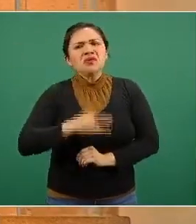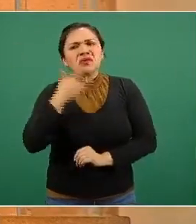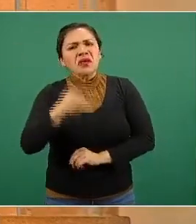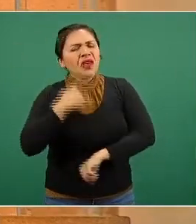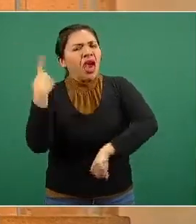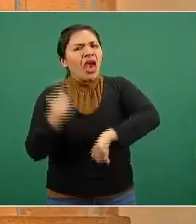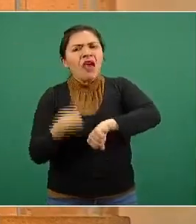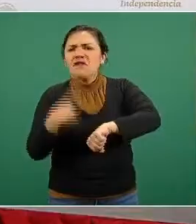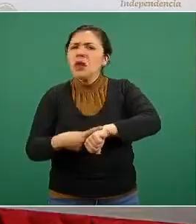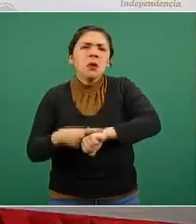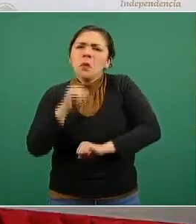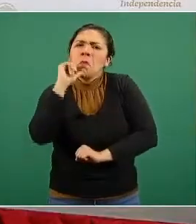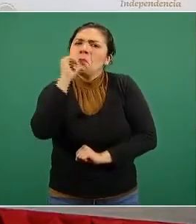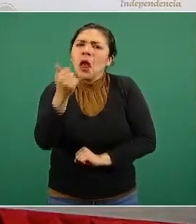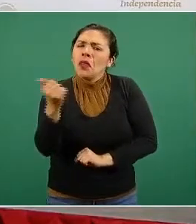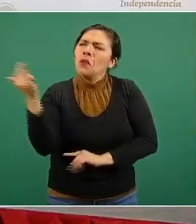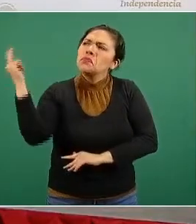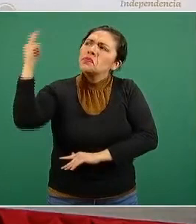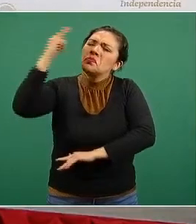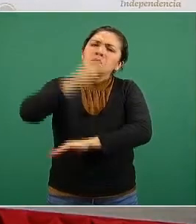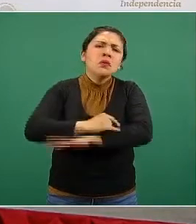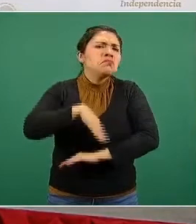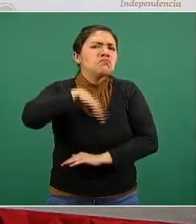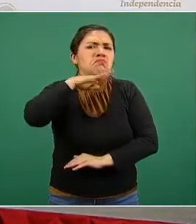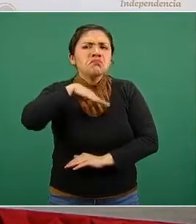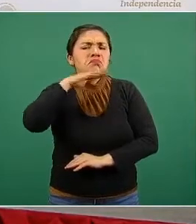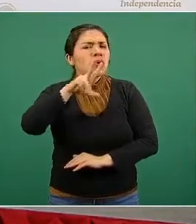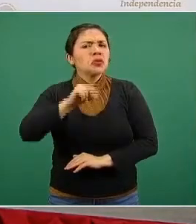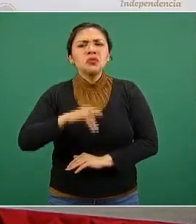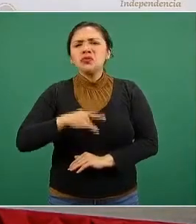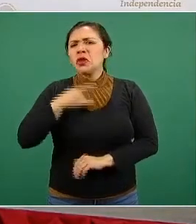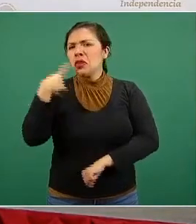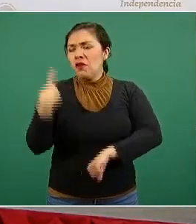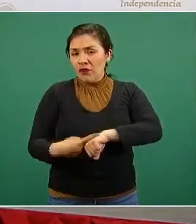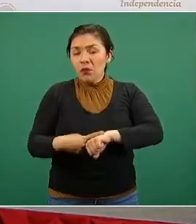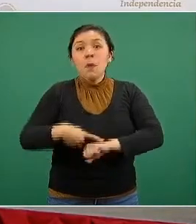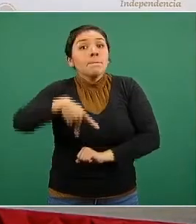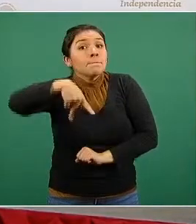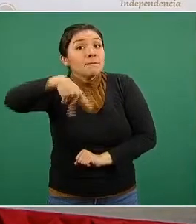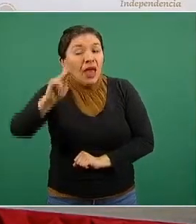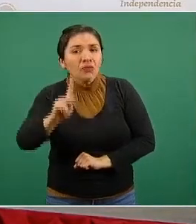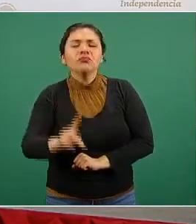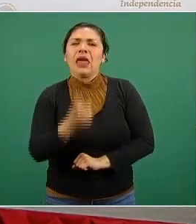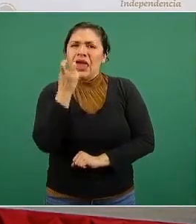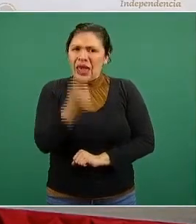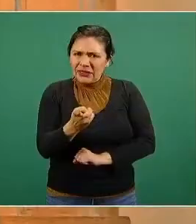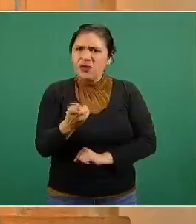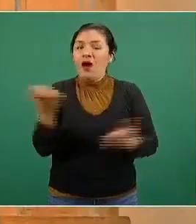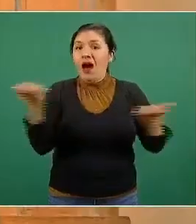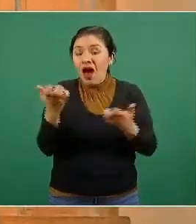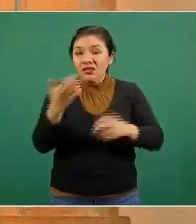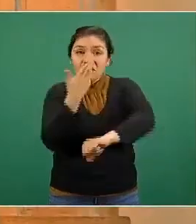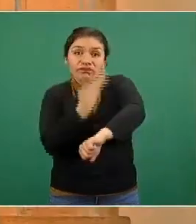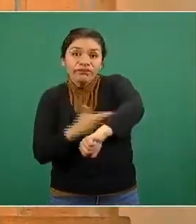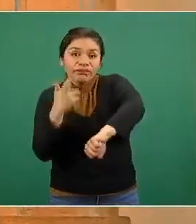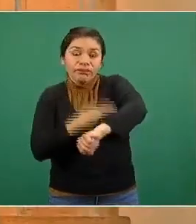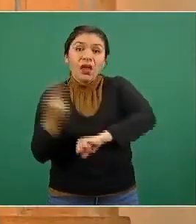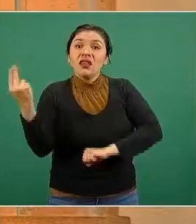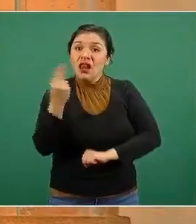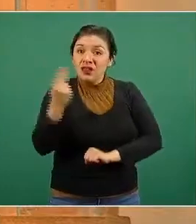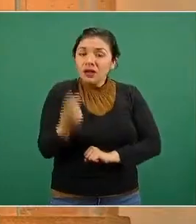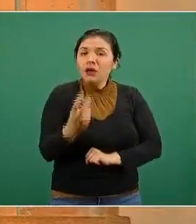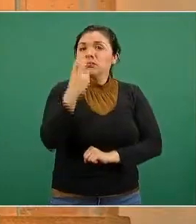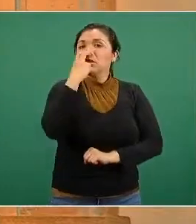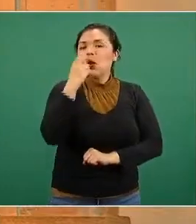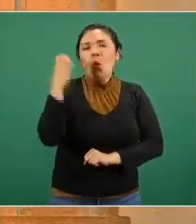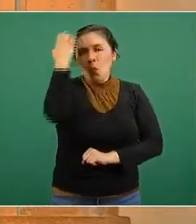presentaba síntomas durante su vuelo de llegada a Ciudad de México. Sin embargo, en base a este protocolo, se toma